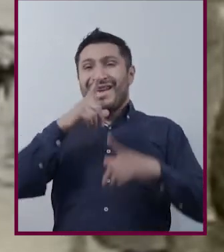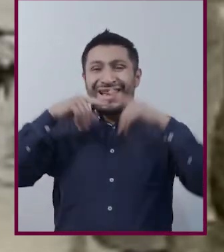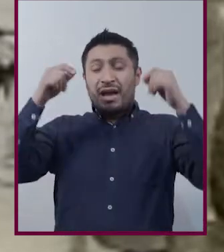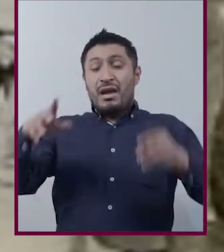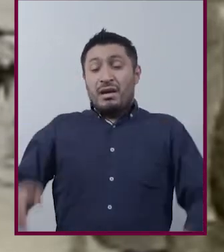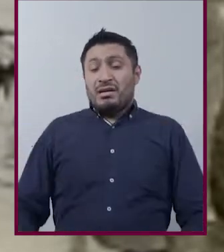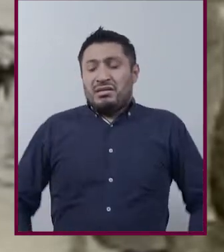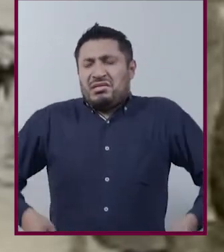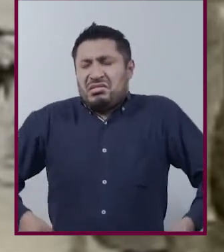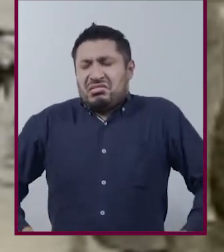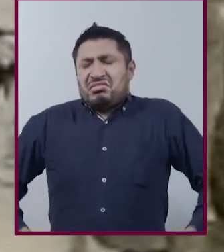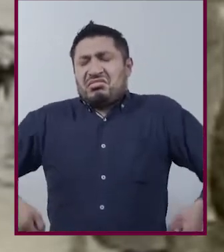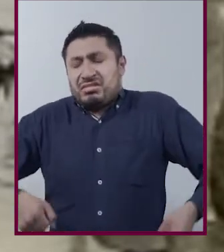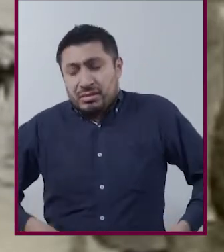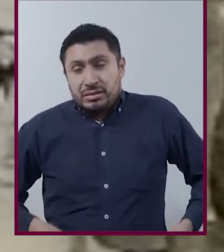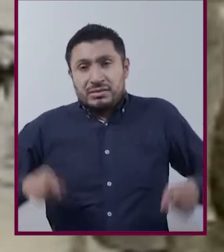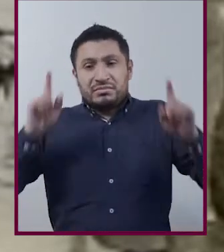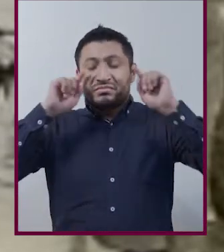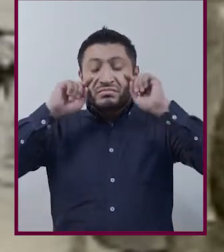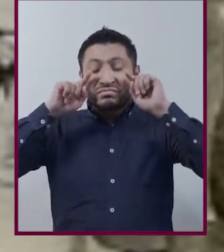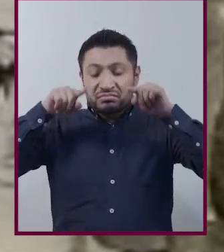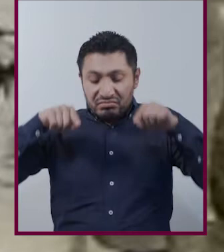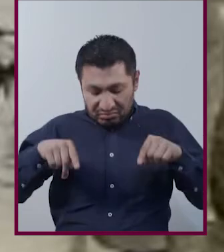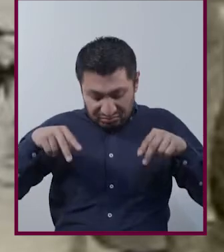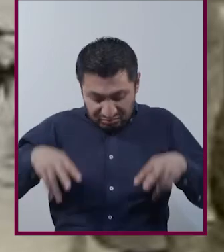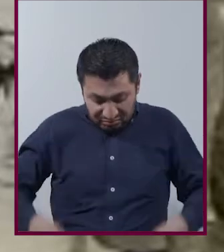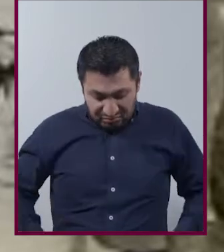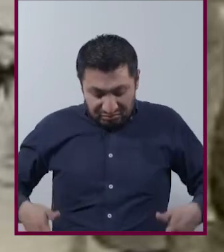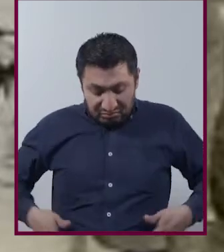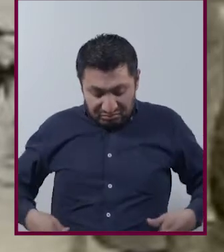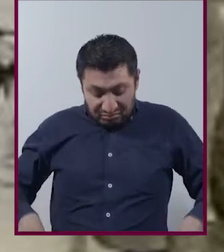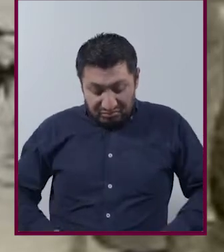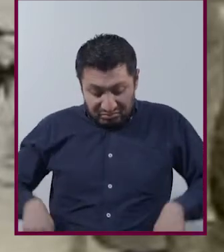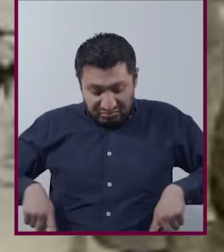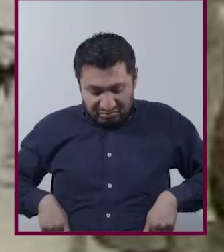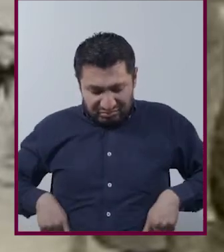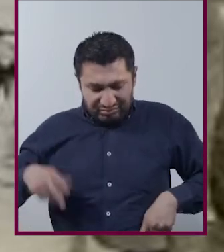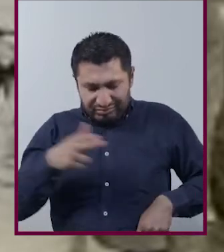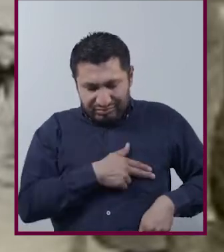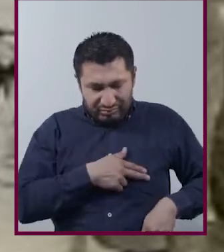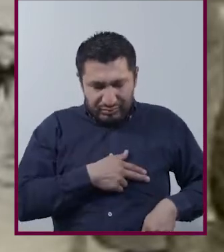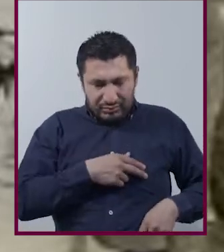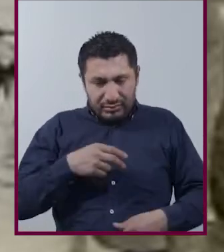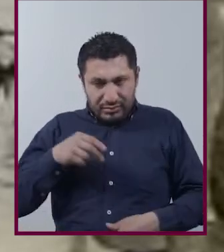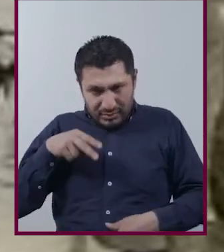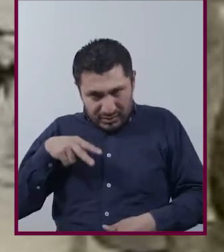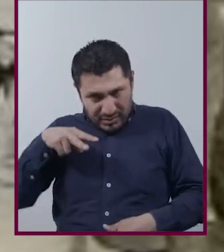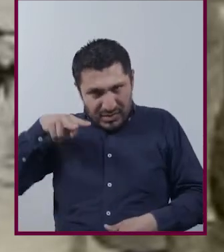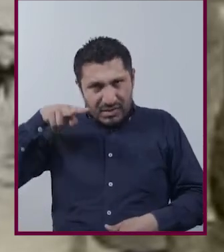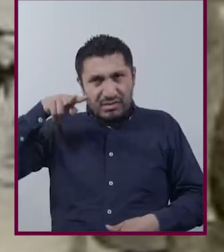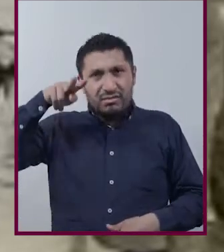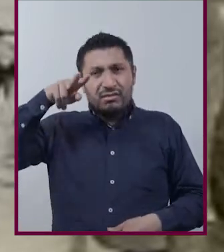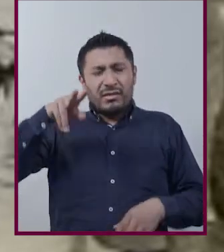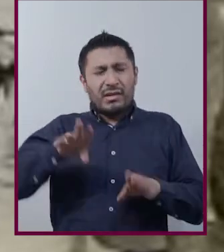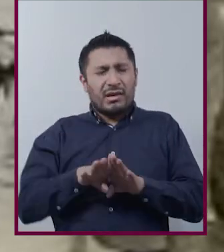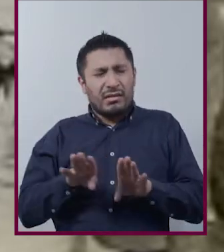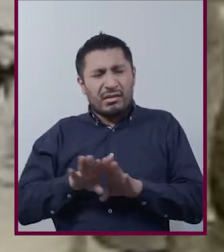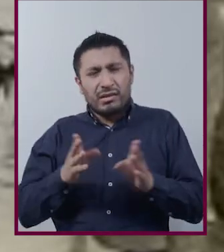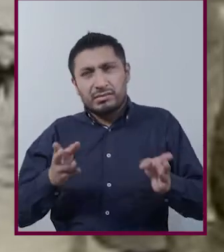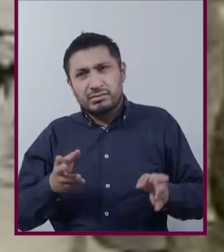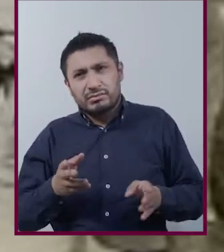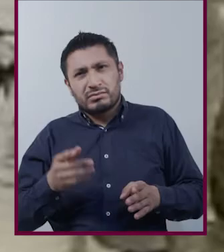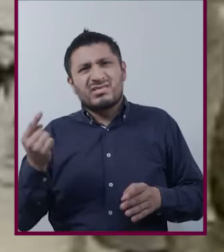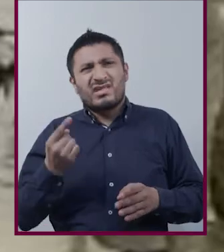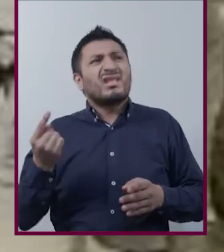colgó de ella. Bajó los ojos y se miró las piernas heridas. Tímidamente levantaría la cara, como preguntando,